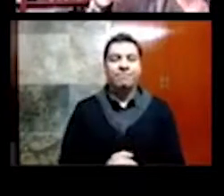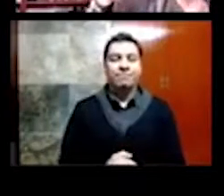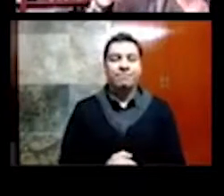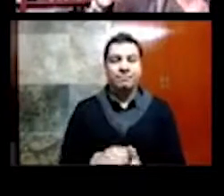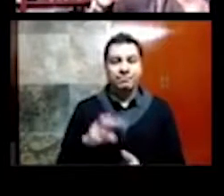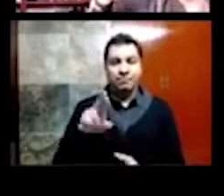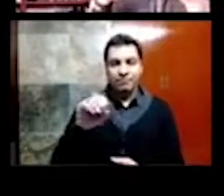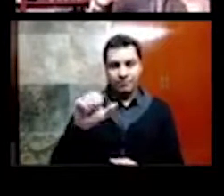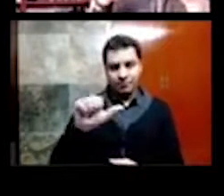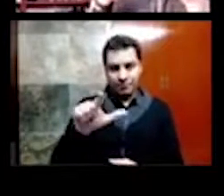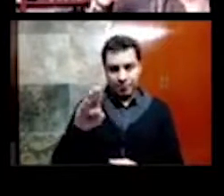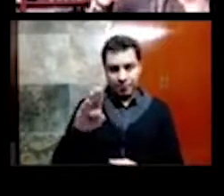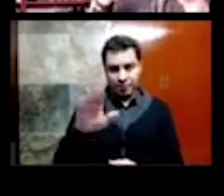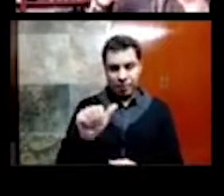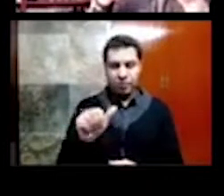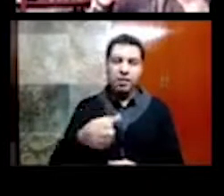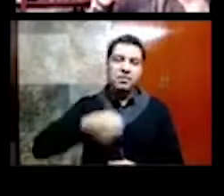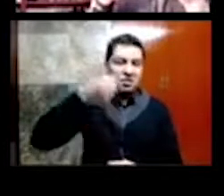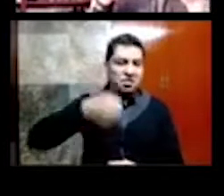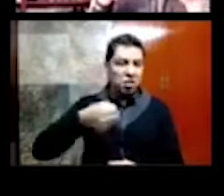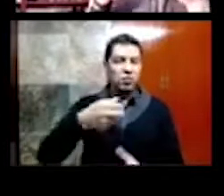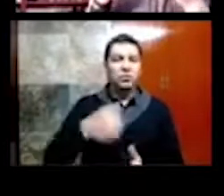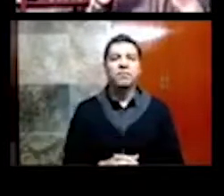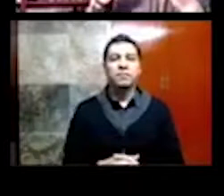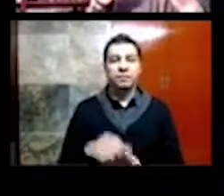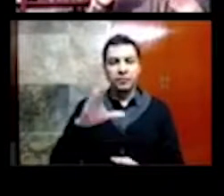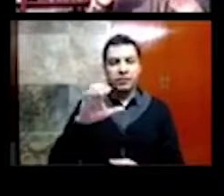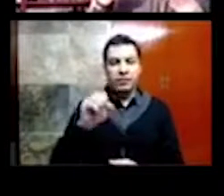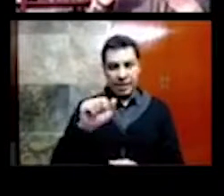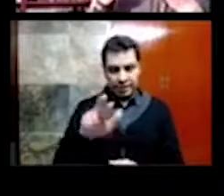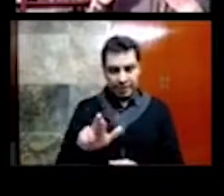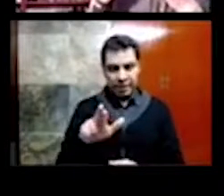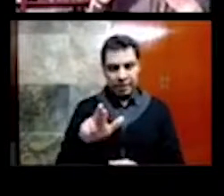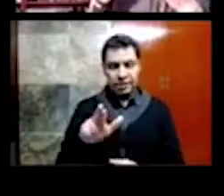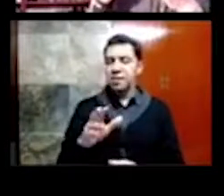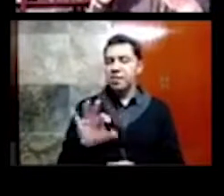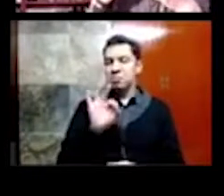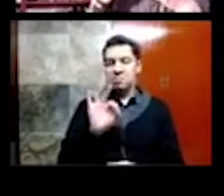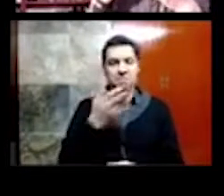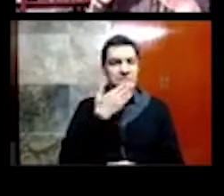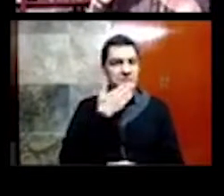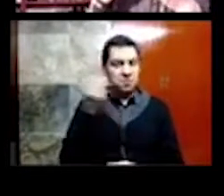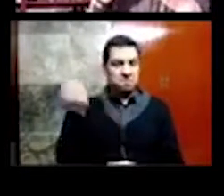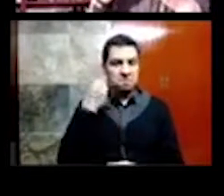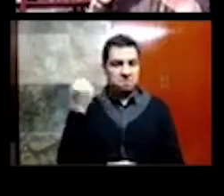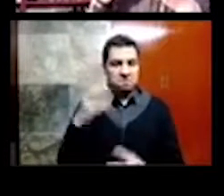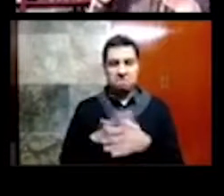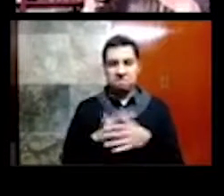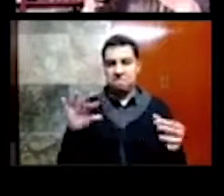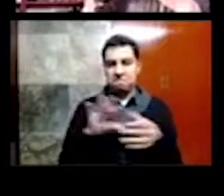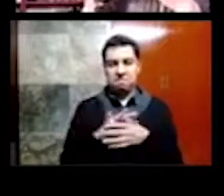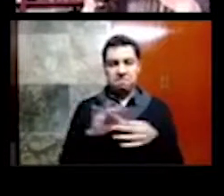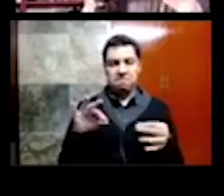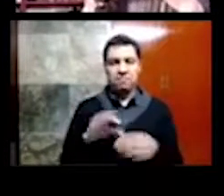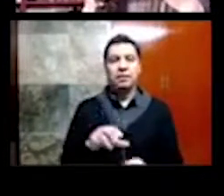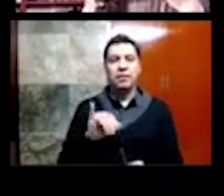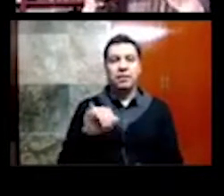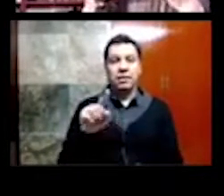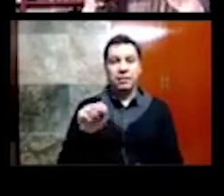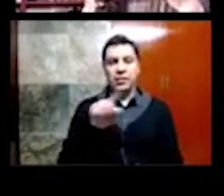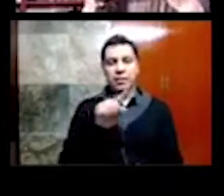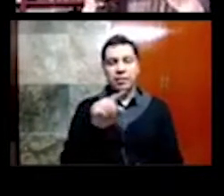Nieto Calleja: un gran saludo. César Velázquez Reyes: excelente conferencia, Doc. Itzel